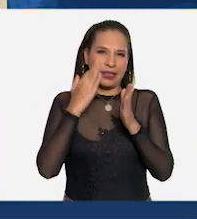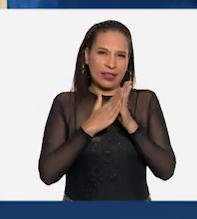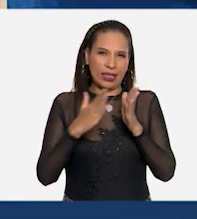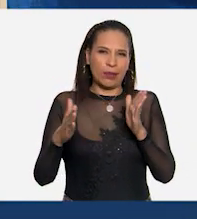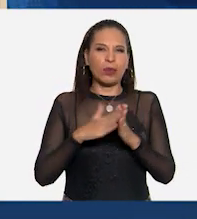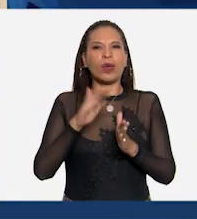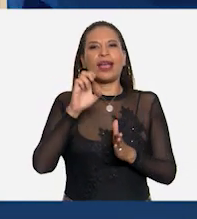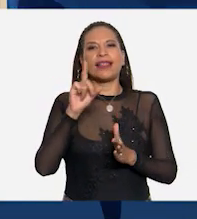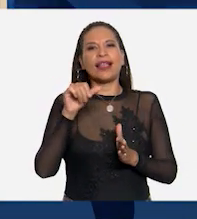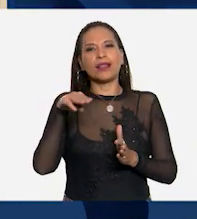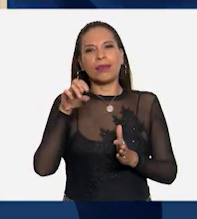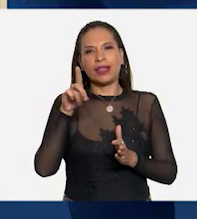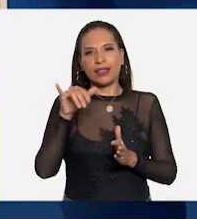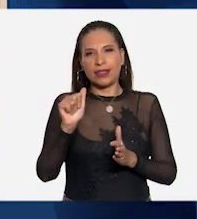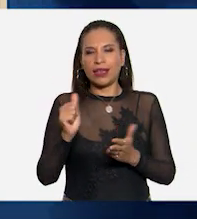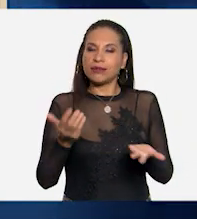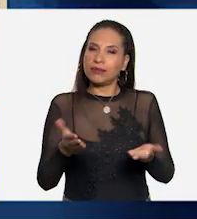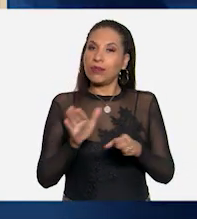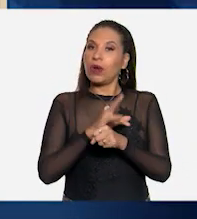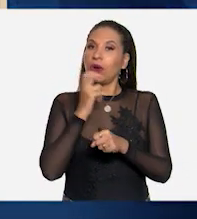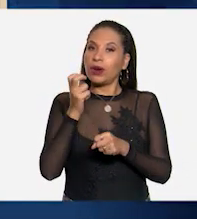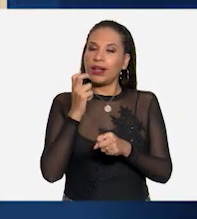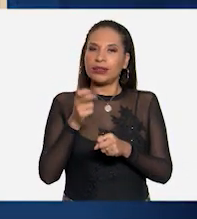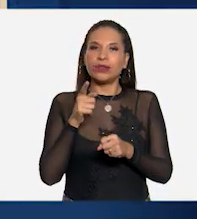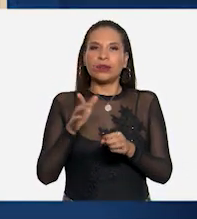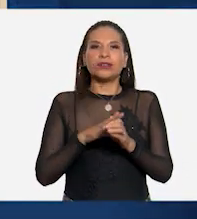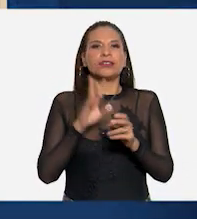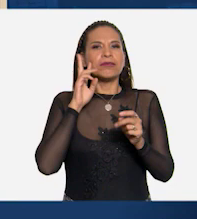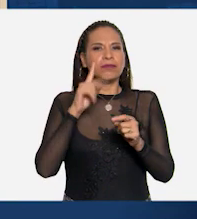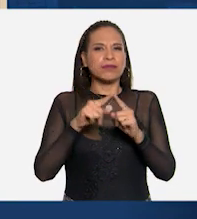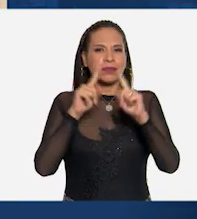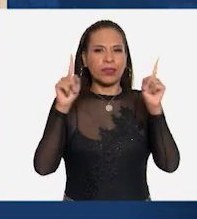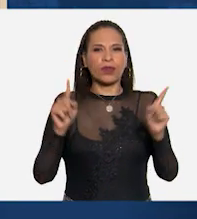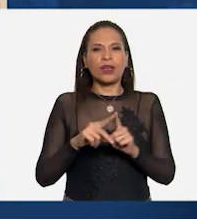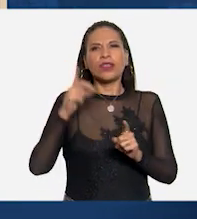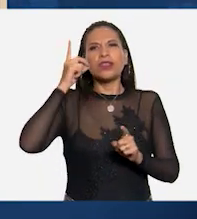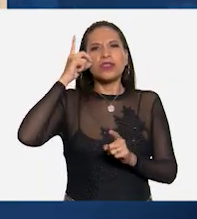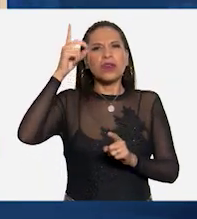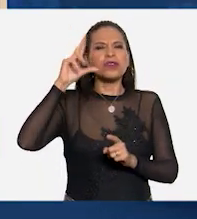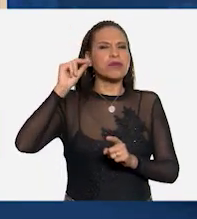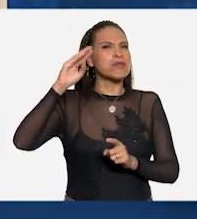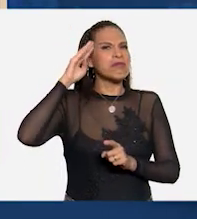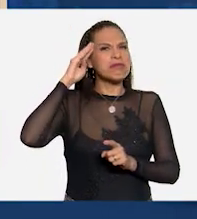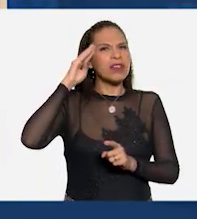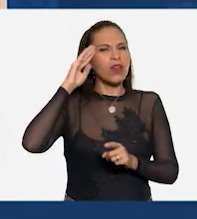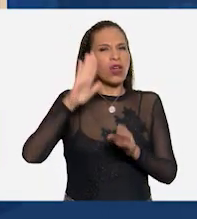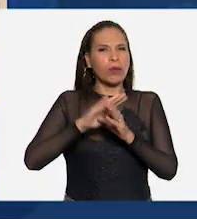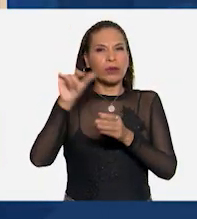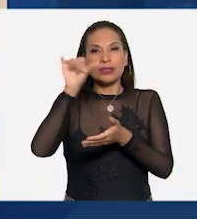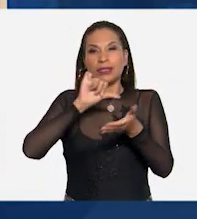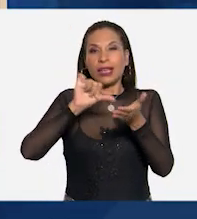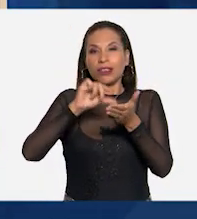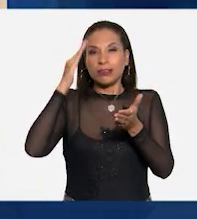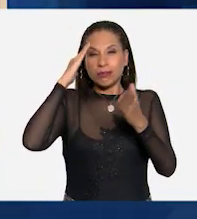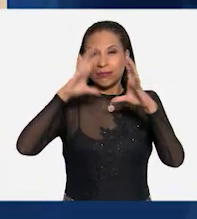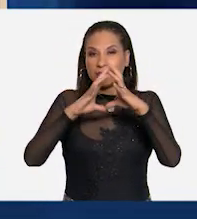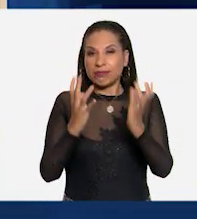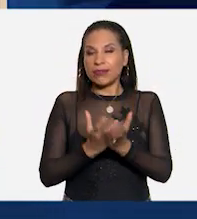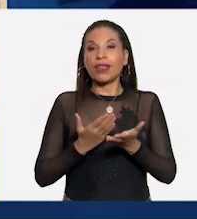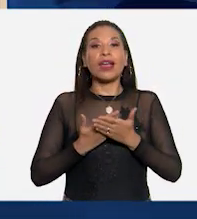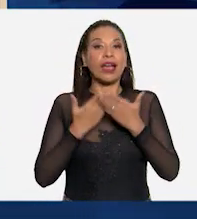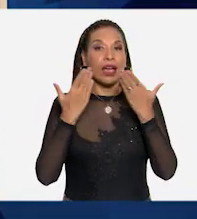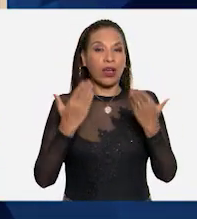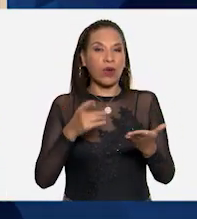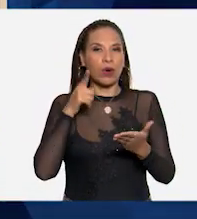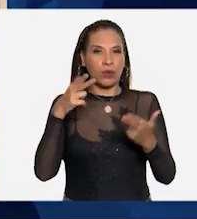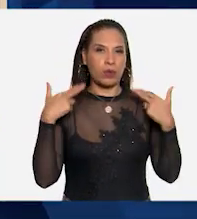Edad Media. ¡Ah! Por eso el cuadro dice que Dios dejó de ser pensado como el centro del universo. Ahora